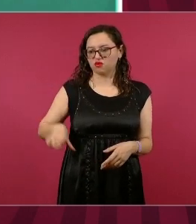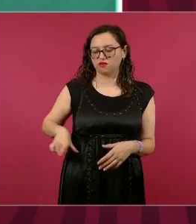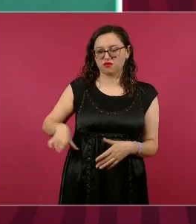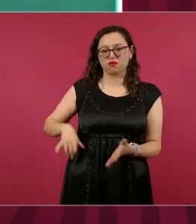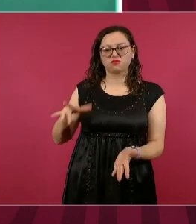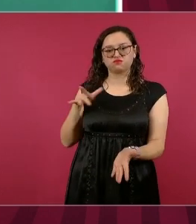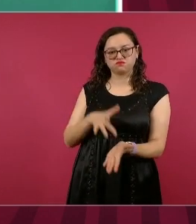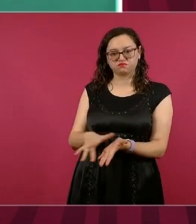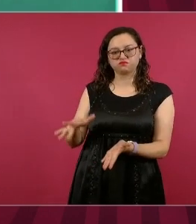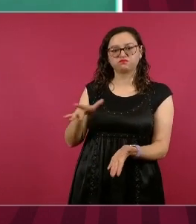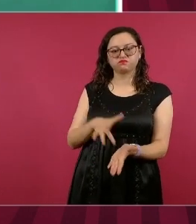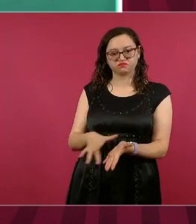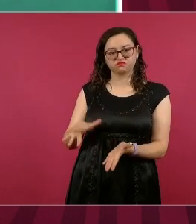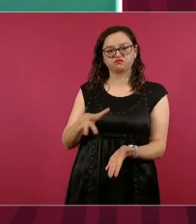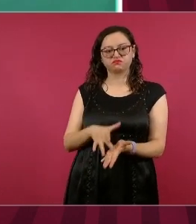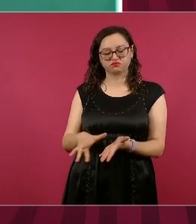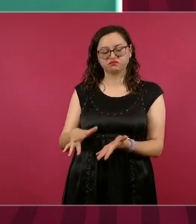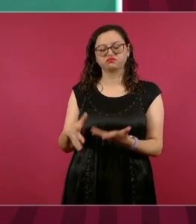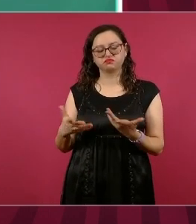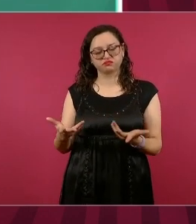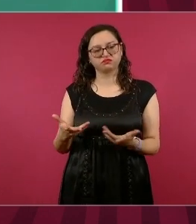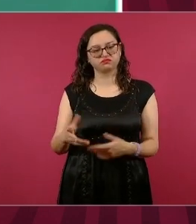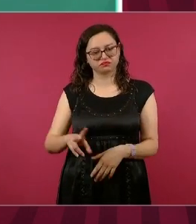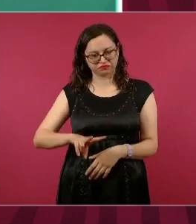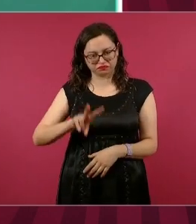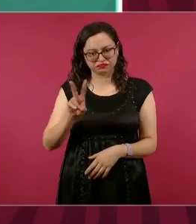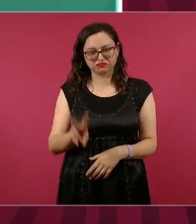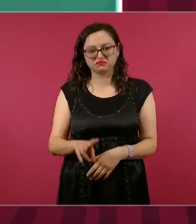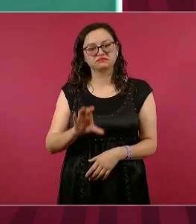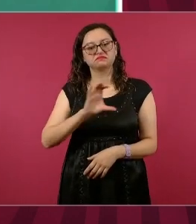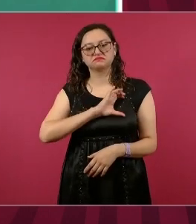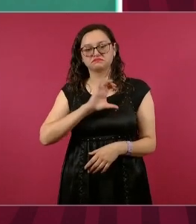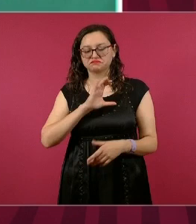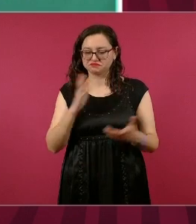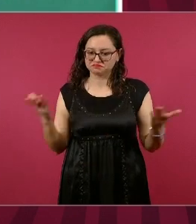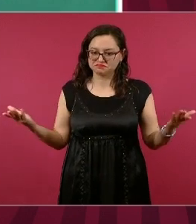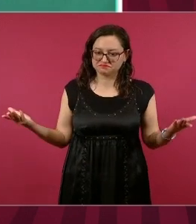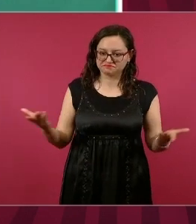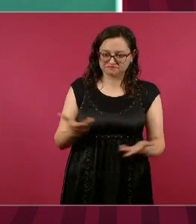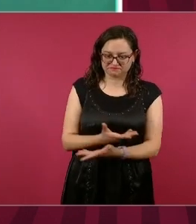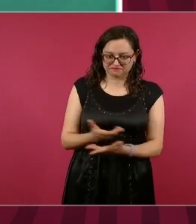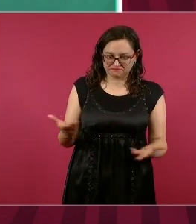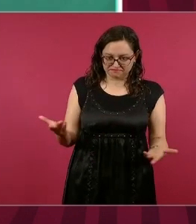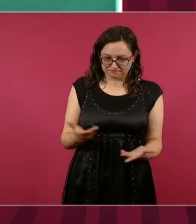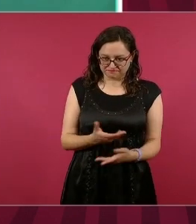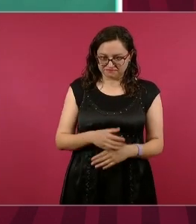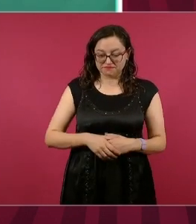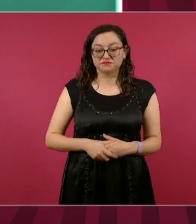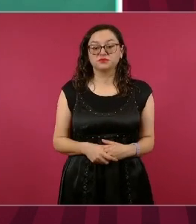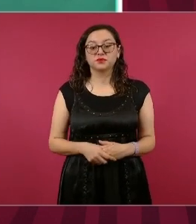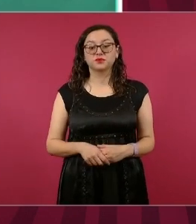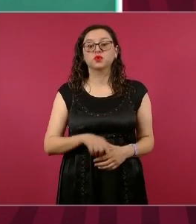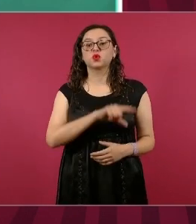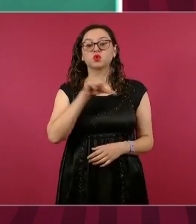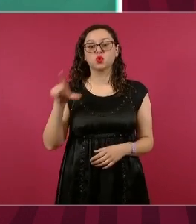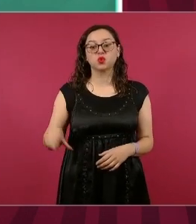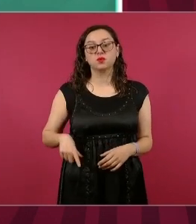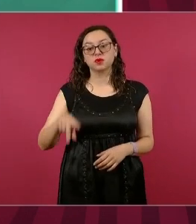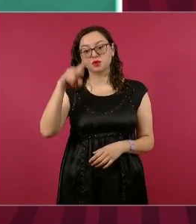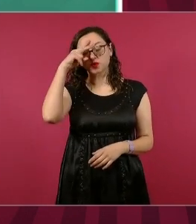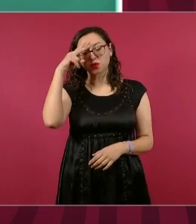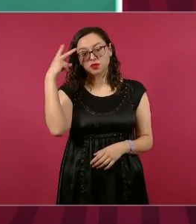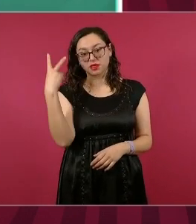este cariño del pueblo colimense a su persona es bien correspondido. El gobierno de México ha estado con el gobierno de